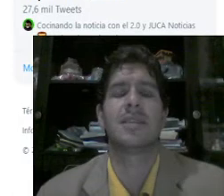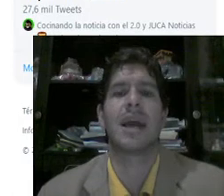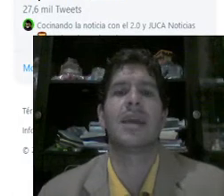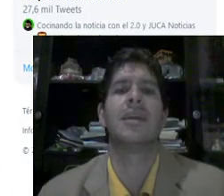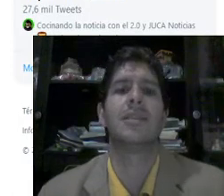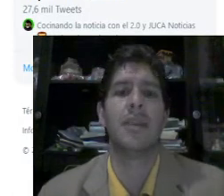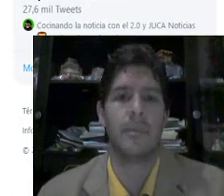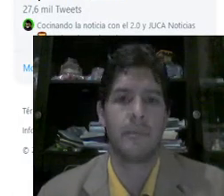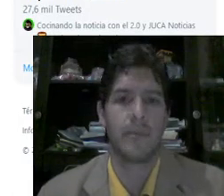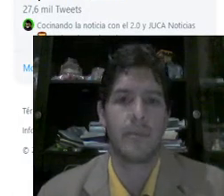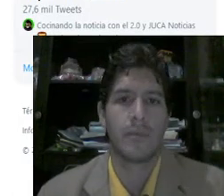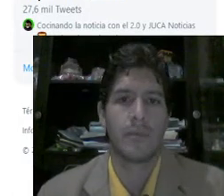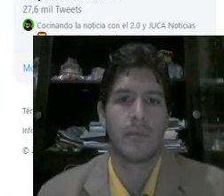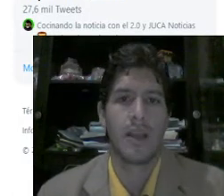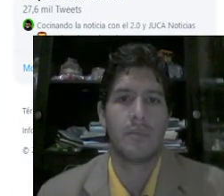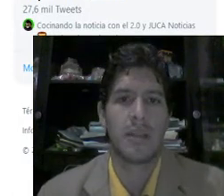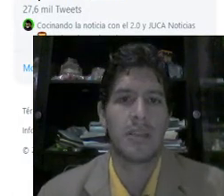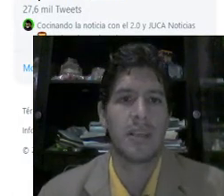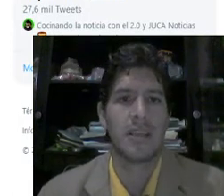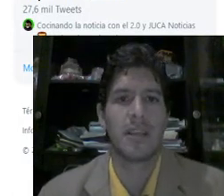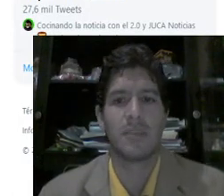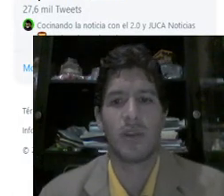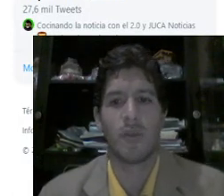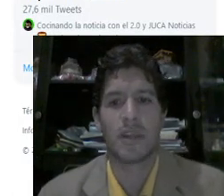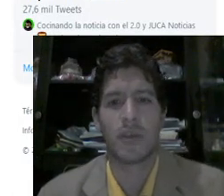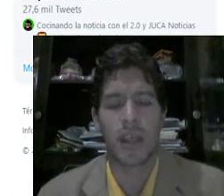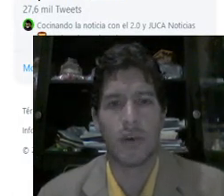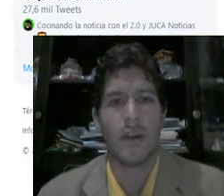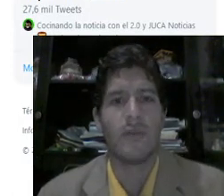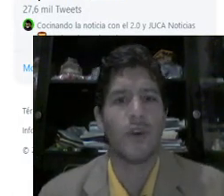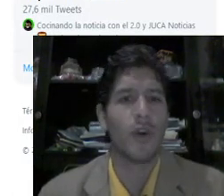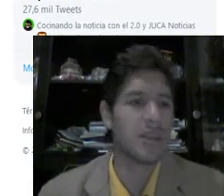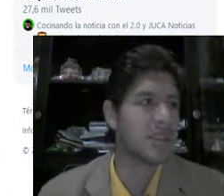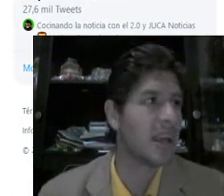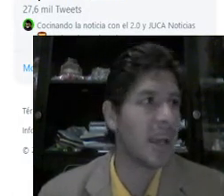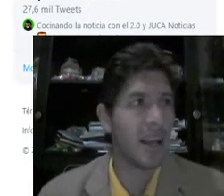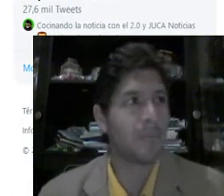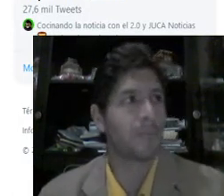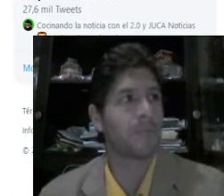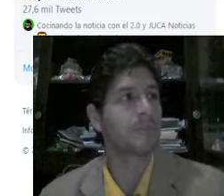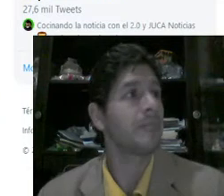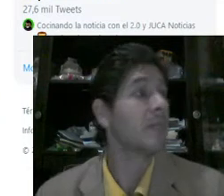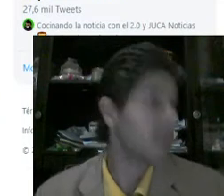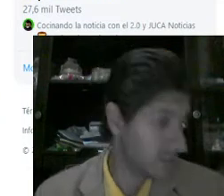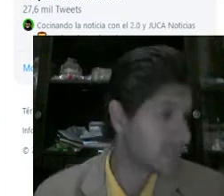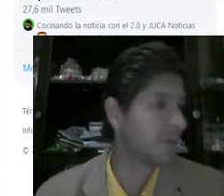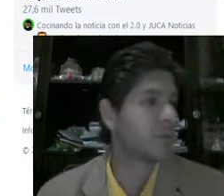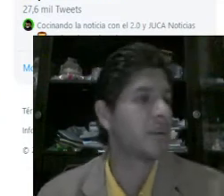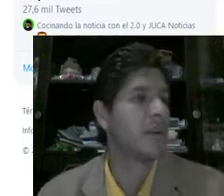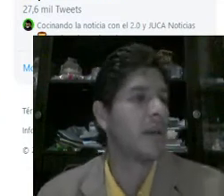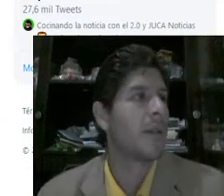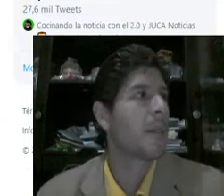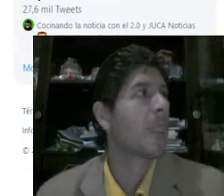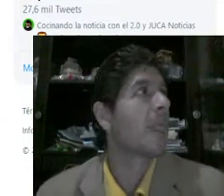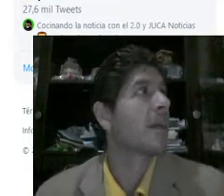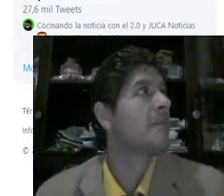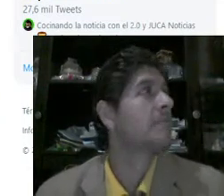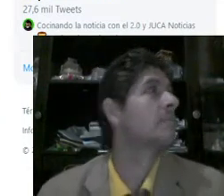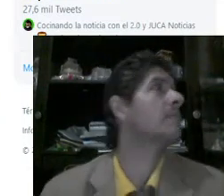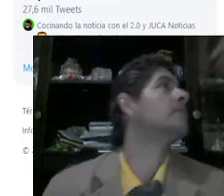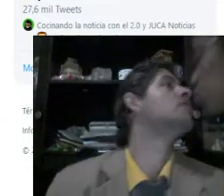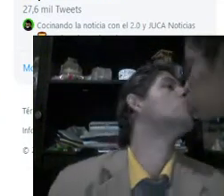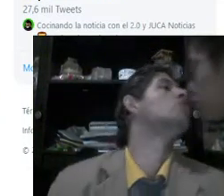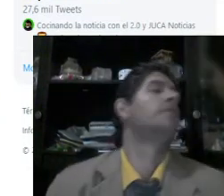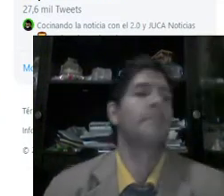presidente es la gente. El presidente Andrés Manuel López Obrador no es él. Sí, mi amor.